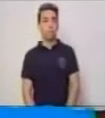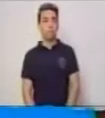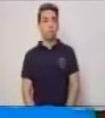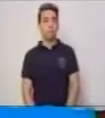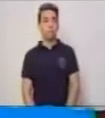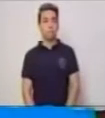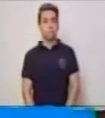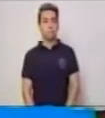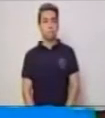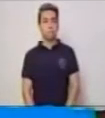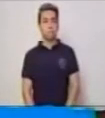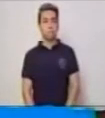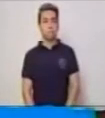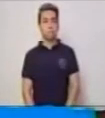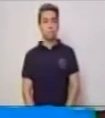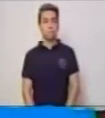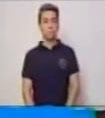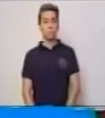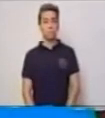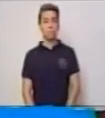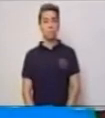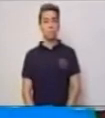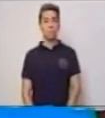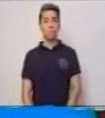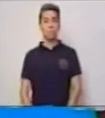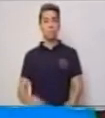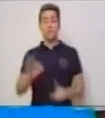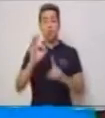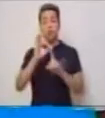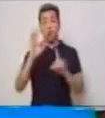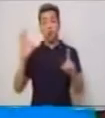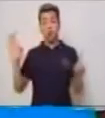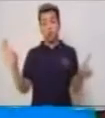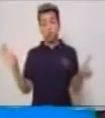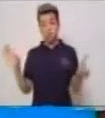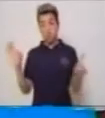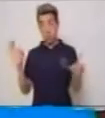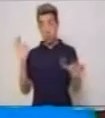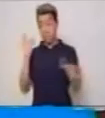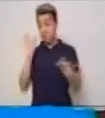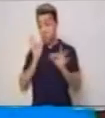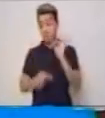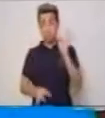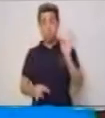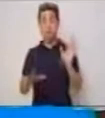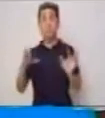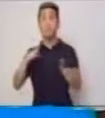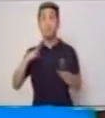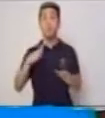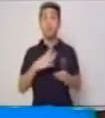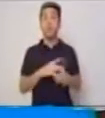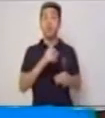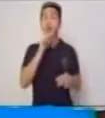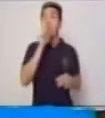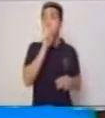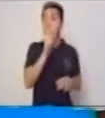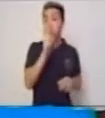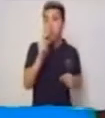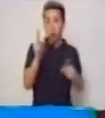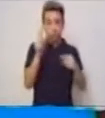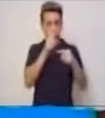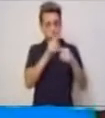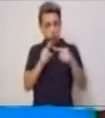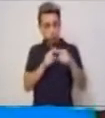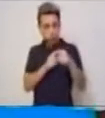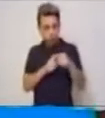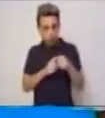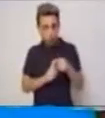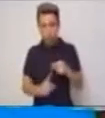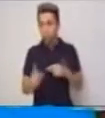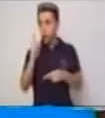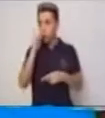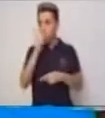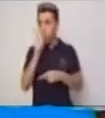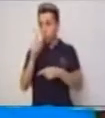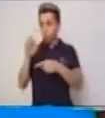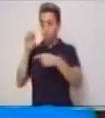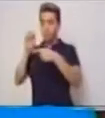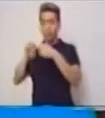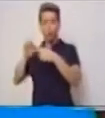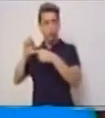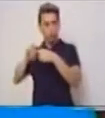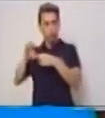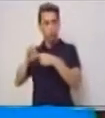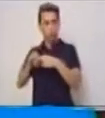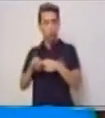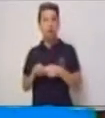Las oraciones simples van a tener un sujeto y un predicado. Y dentro de este